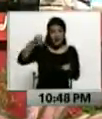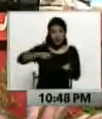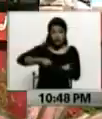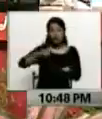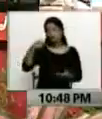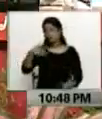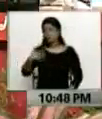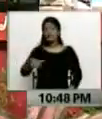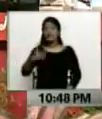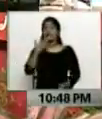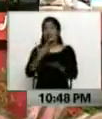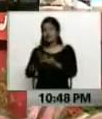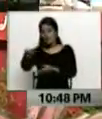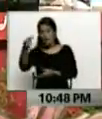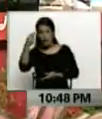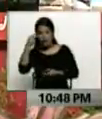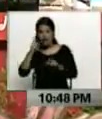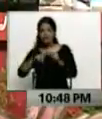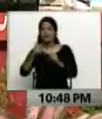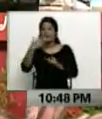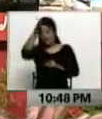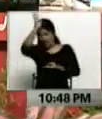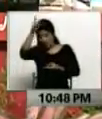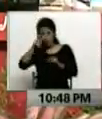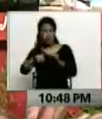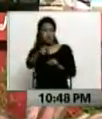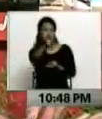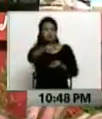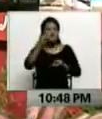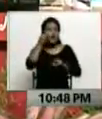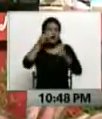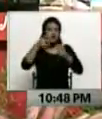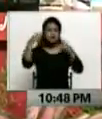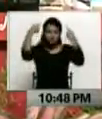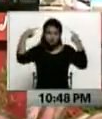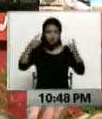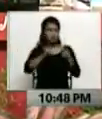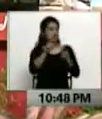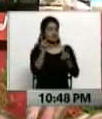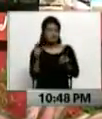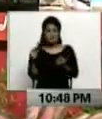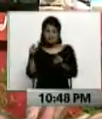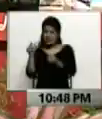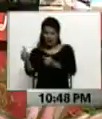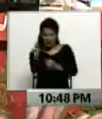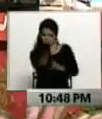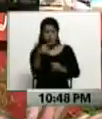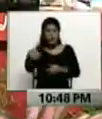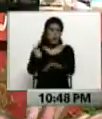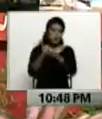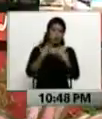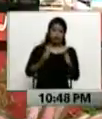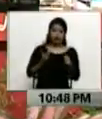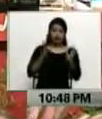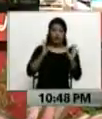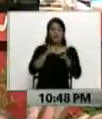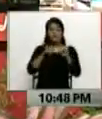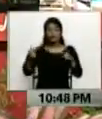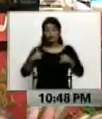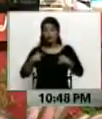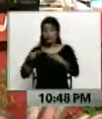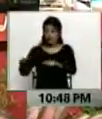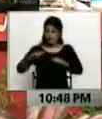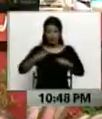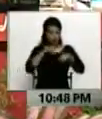solo si yo no tuviera Nan a Carol y a toda esta gente que trabaja y todo el equipo que está ahí Sería mucho más complicado pero